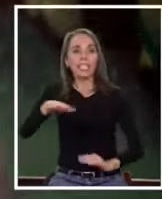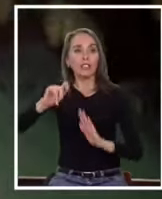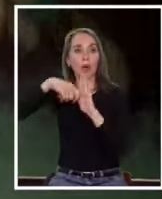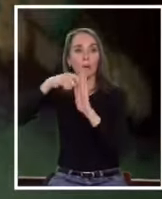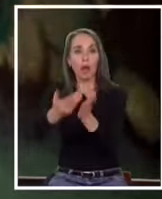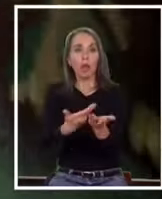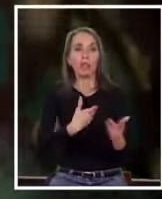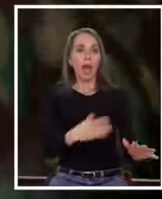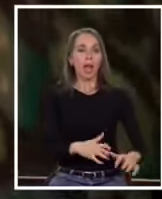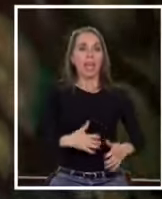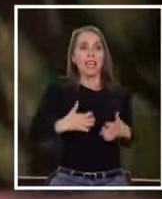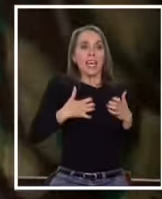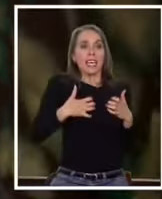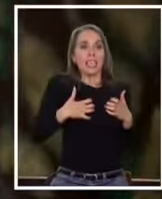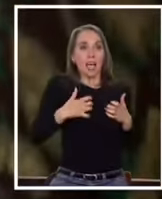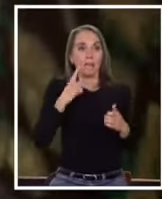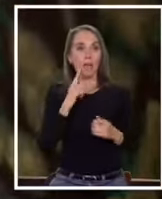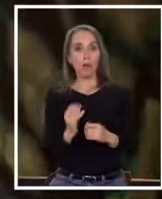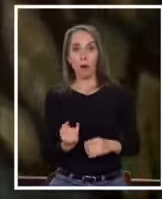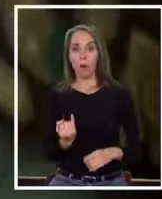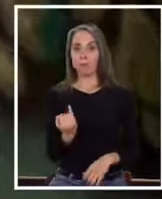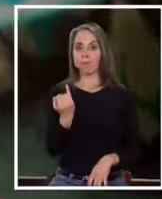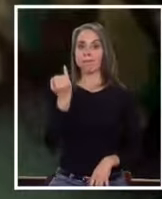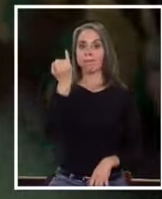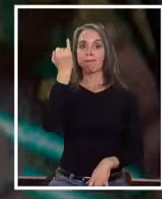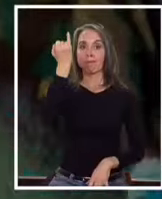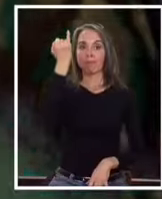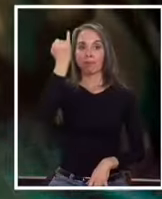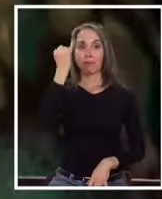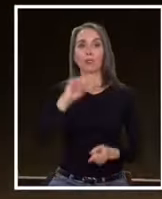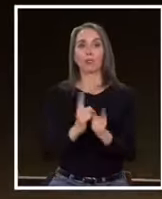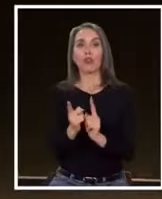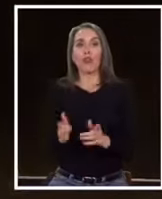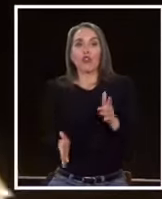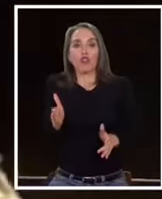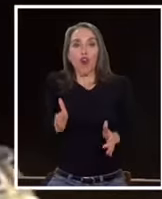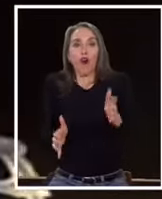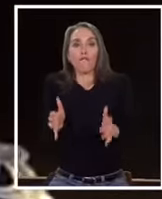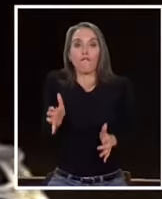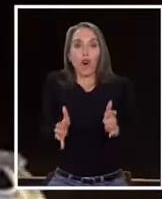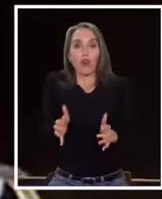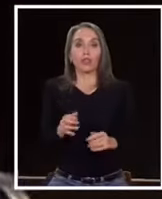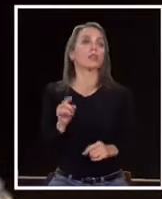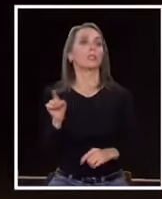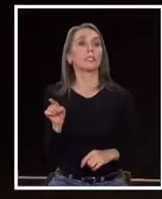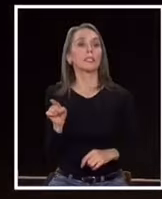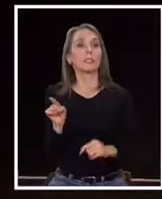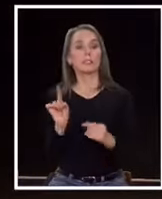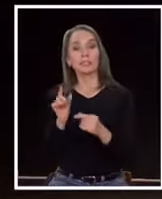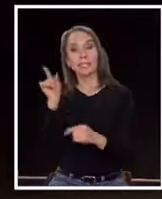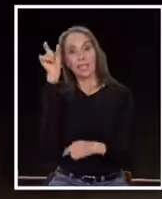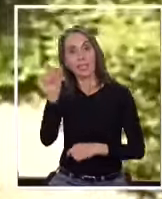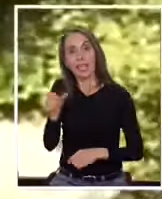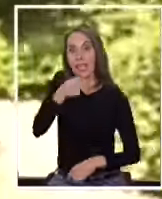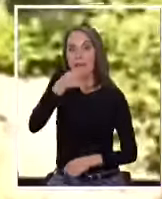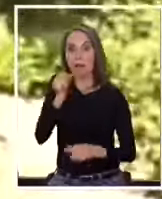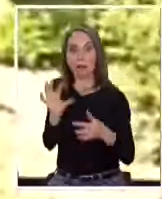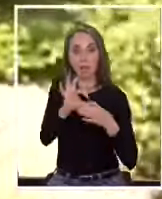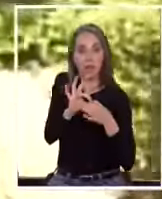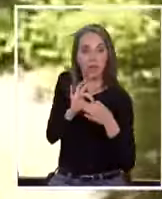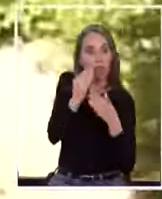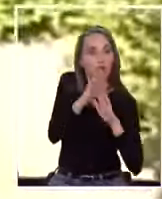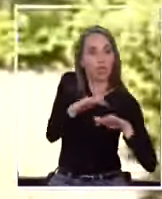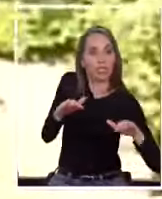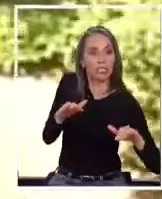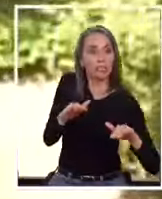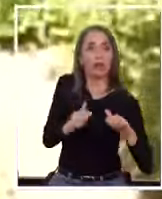le dan energía. Hace Bubbles. Bubbles y hace que se transforme en robot. Pero justamente aquel férreo vínculo del artista con los niños ya